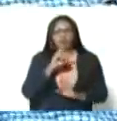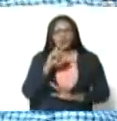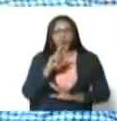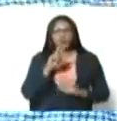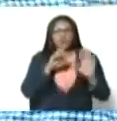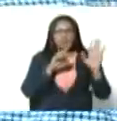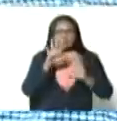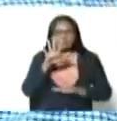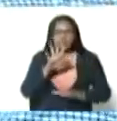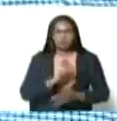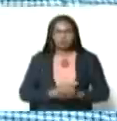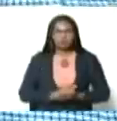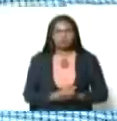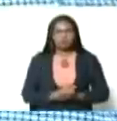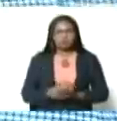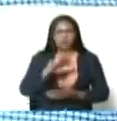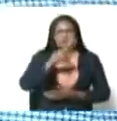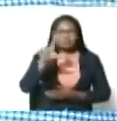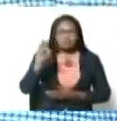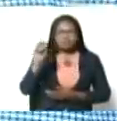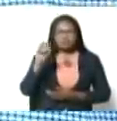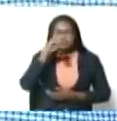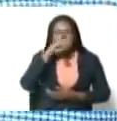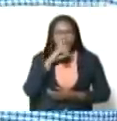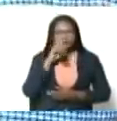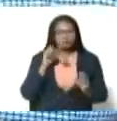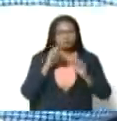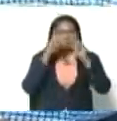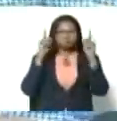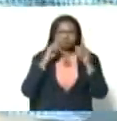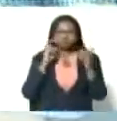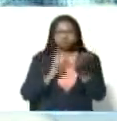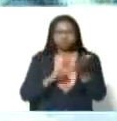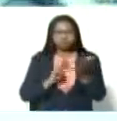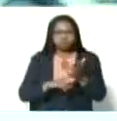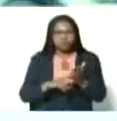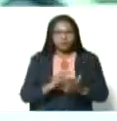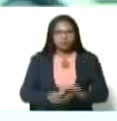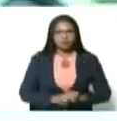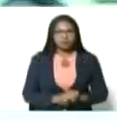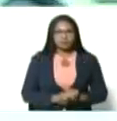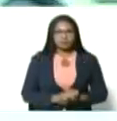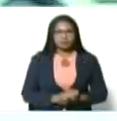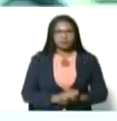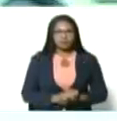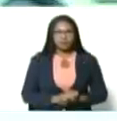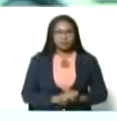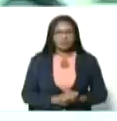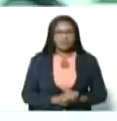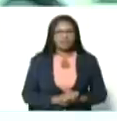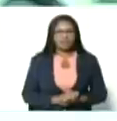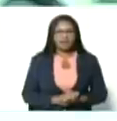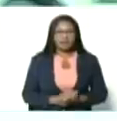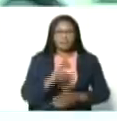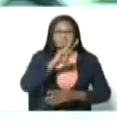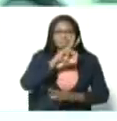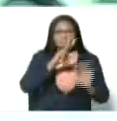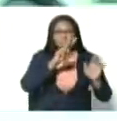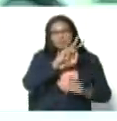Recuerdo, 30 años, increíble, pues. Tenía 28 años apenas, 28